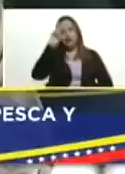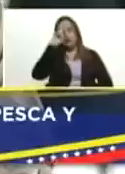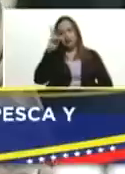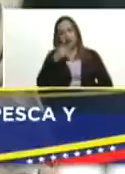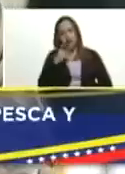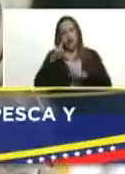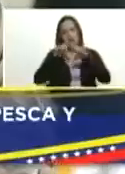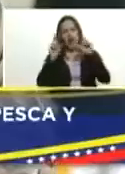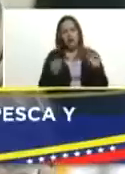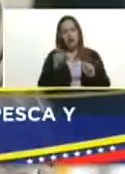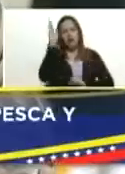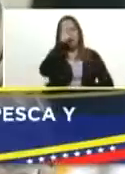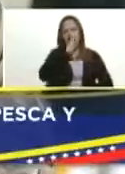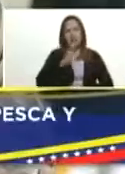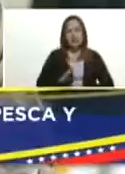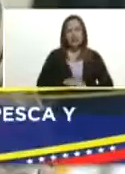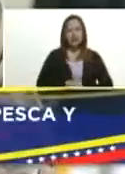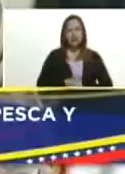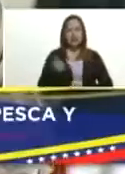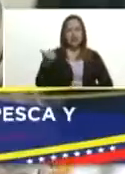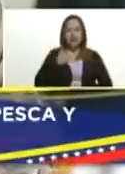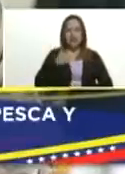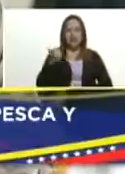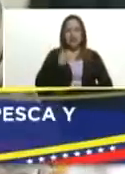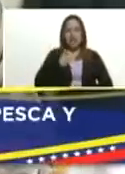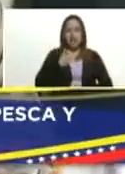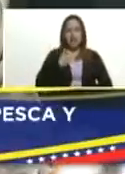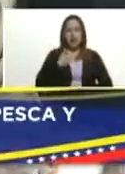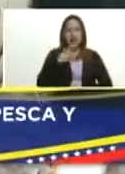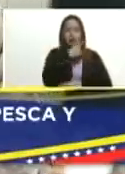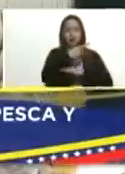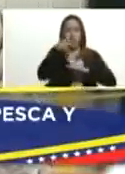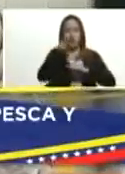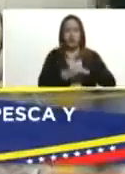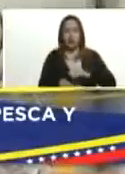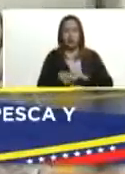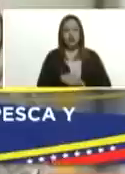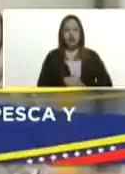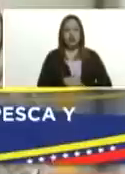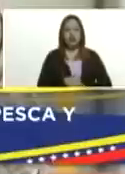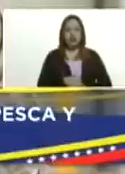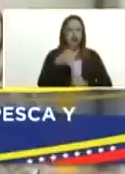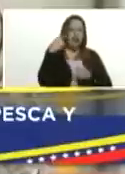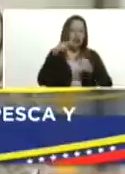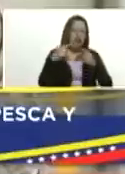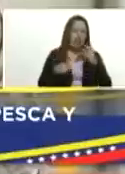Japón, Brasil, Canadá, Puerto Rico, Aruba y Hong Kong.